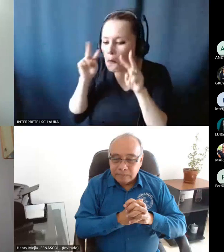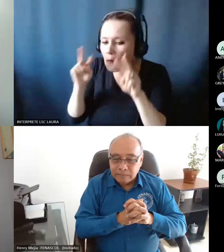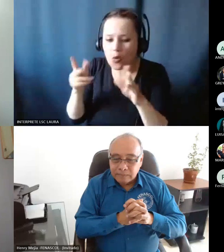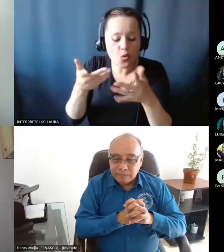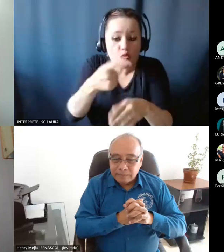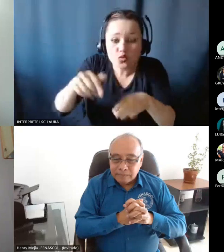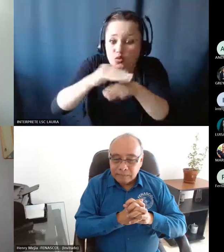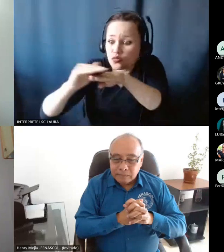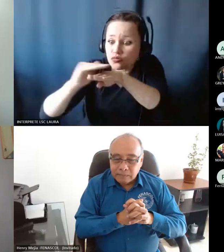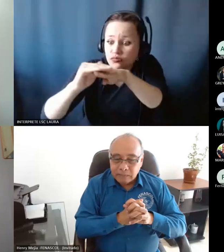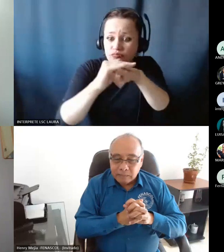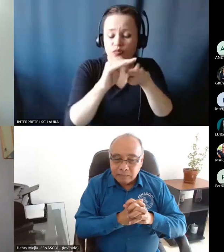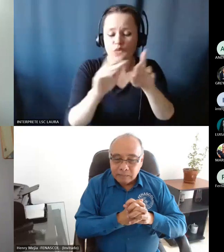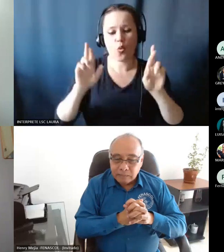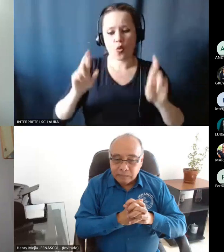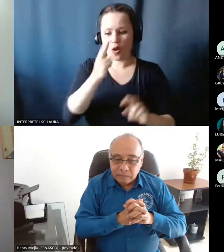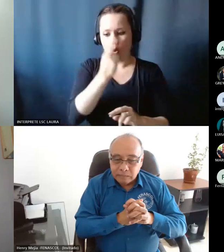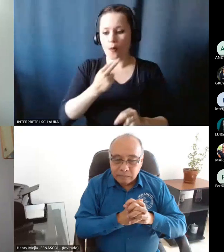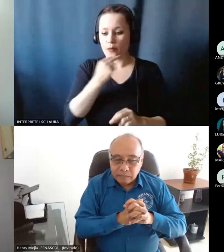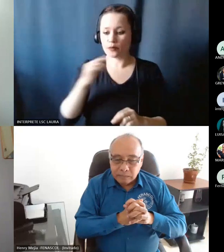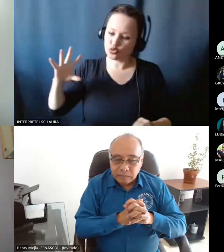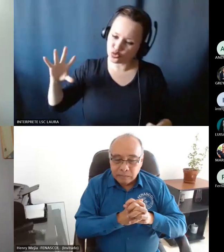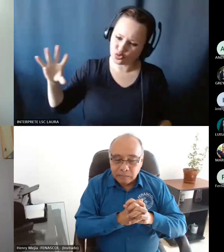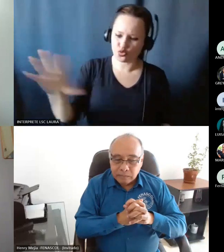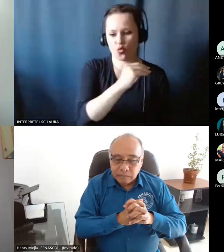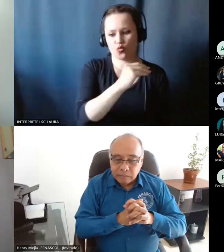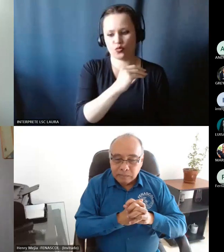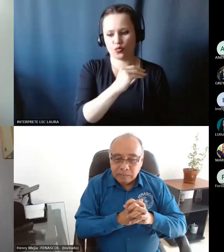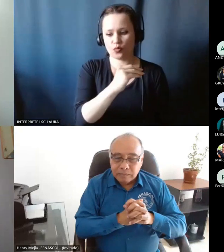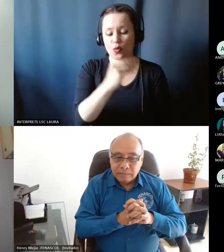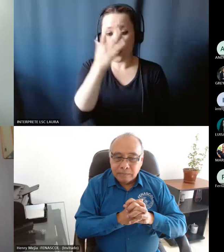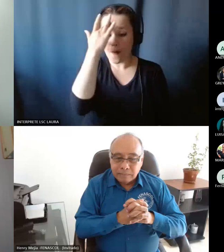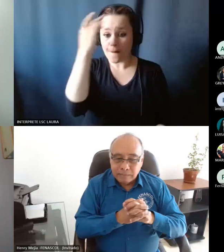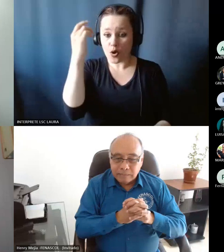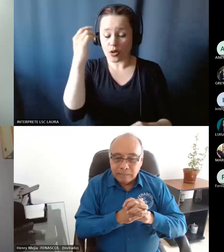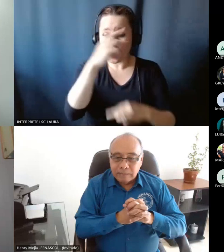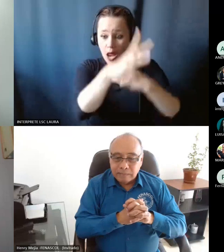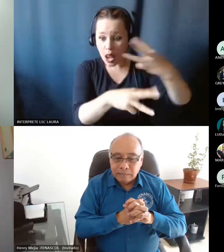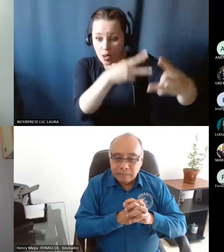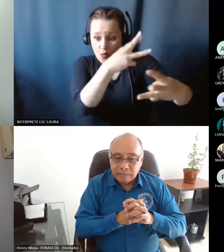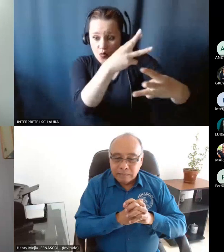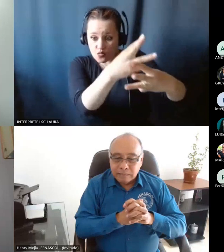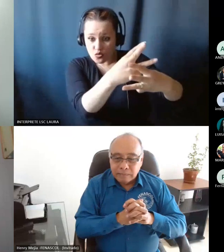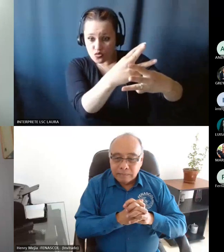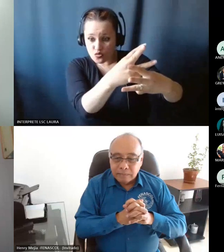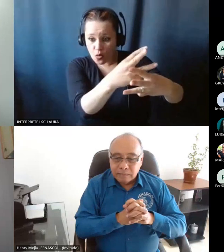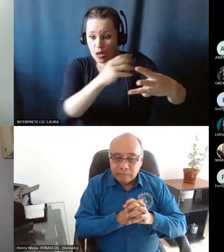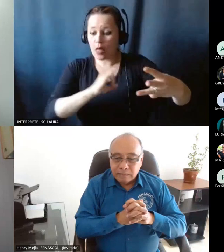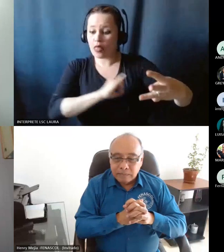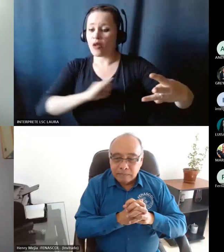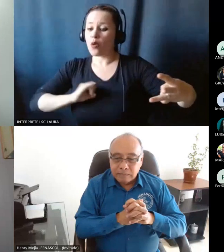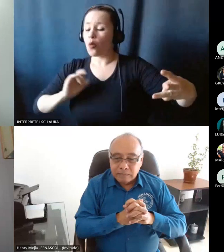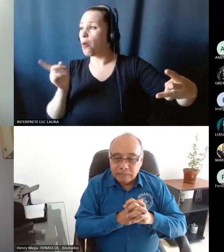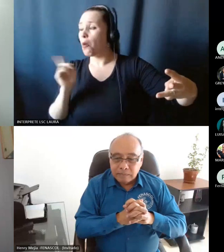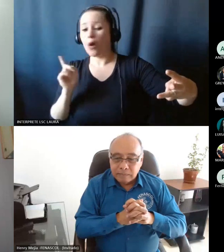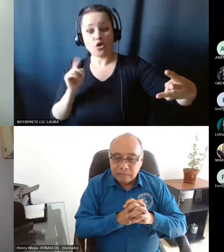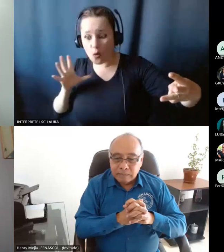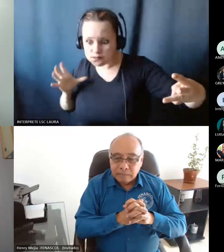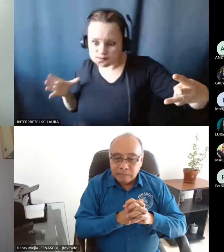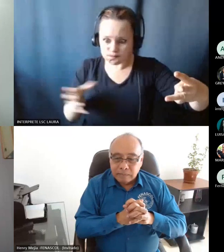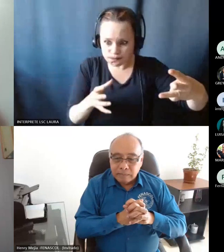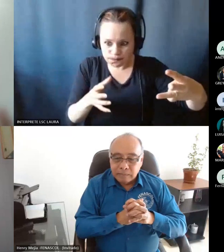invitación a que el compromiso es de todos porque el mundo no cambia si lo hacemos de manera individual el mundo cambia si lo hacemos como